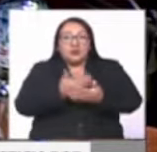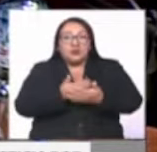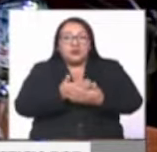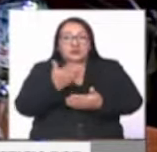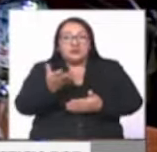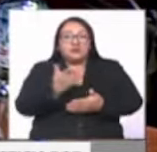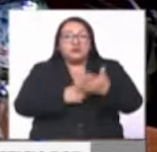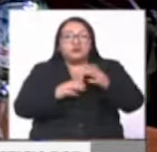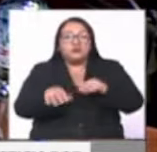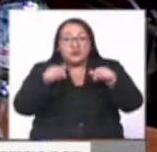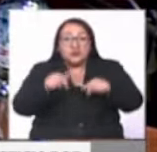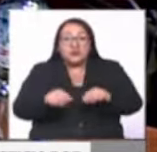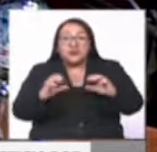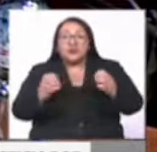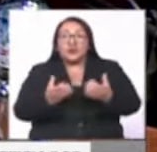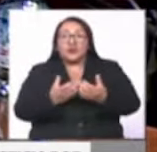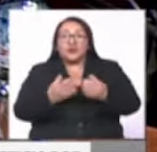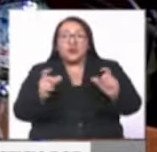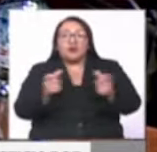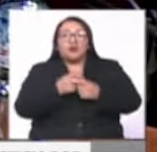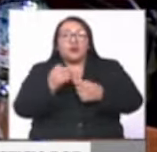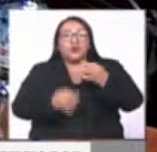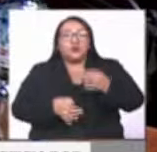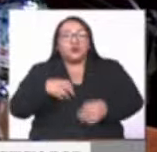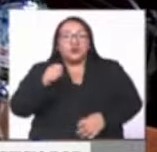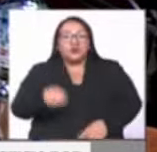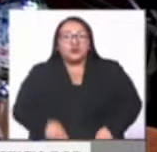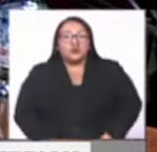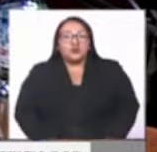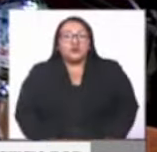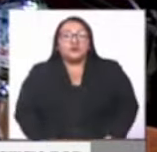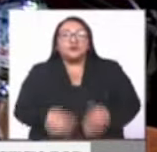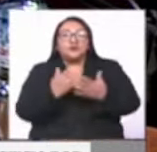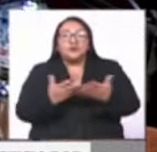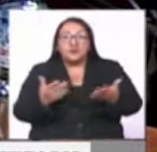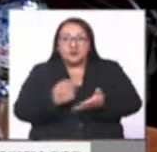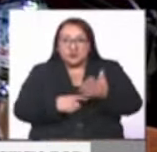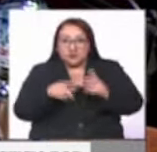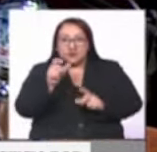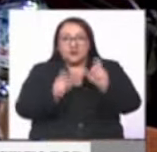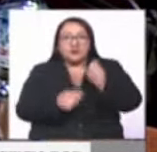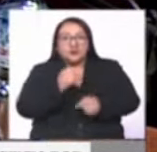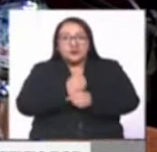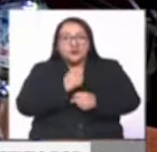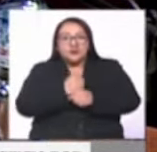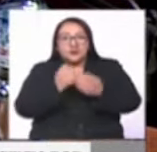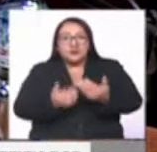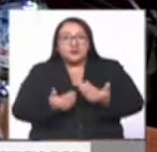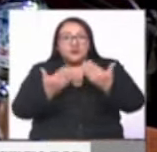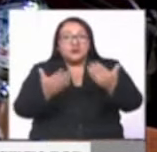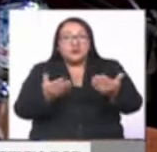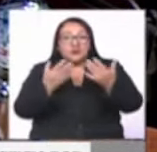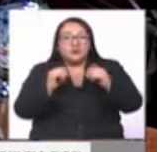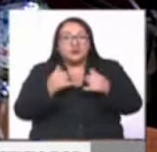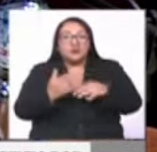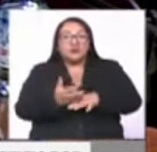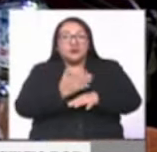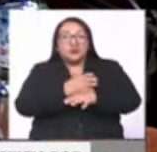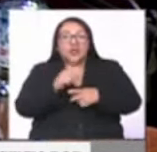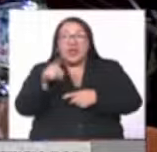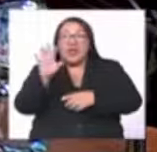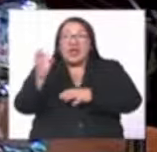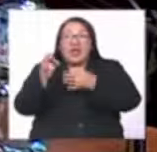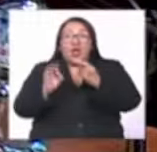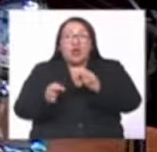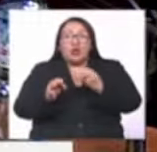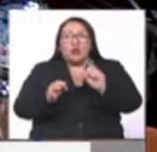fue efectuada en este congreso en la comisión de justicia y el hecho que la funcionaria que haya emitido el informe haya sido economista no